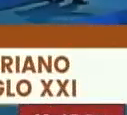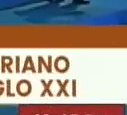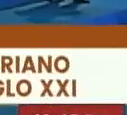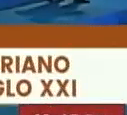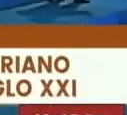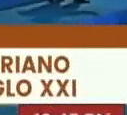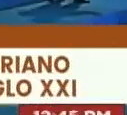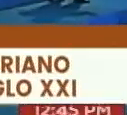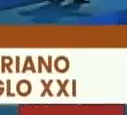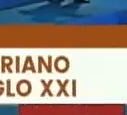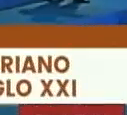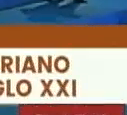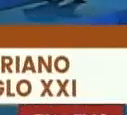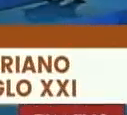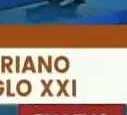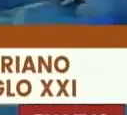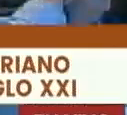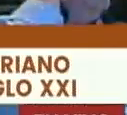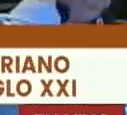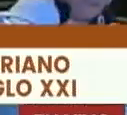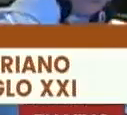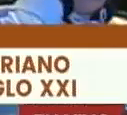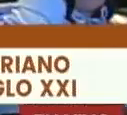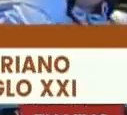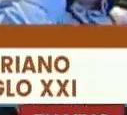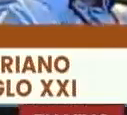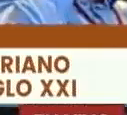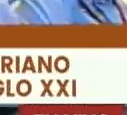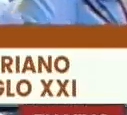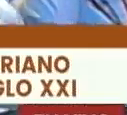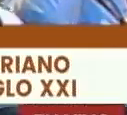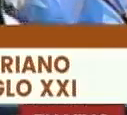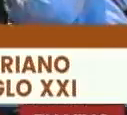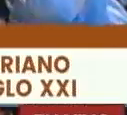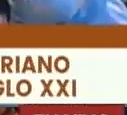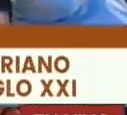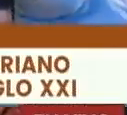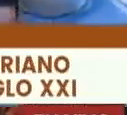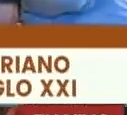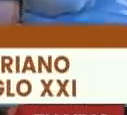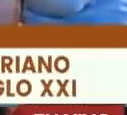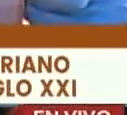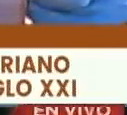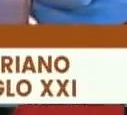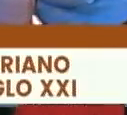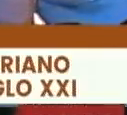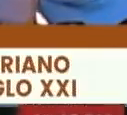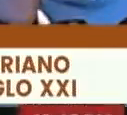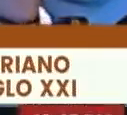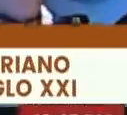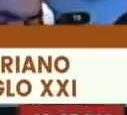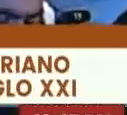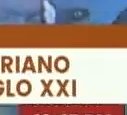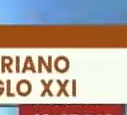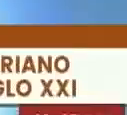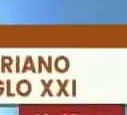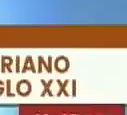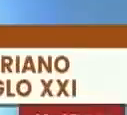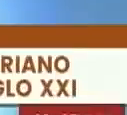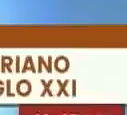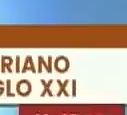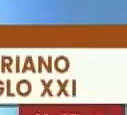muchas otras formas que a lo largo de esos dos días seguro que ustedes van a compartir y como dijeron vamos a la calle y